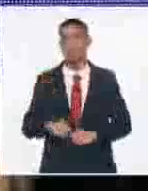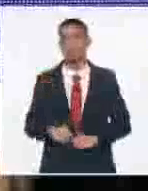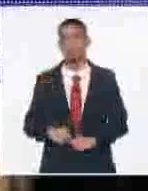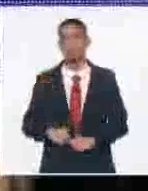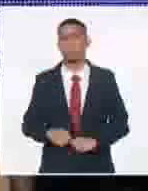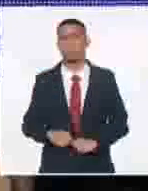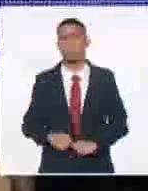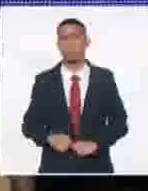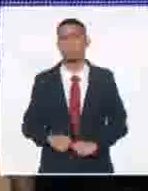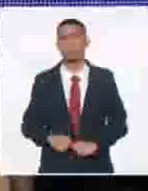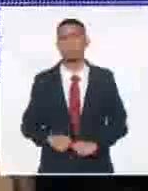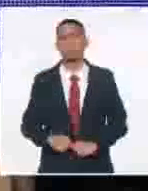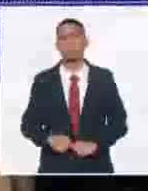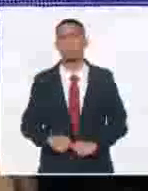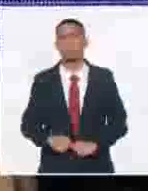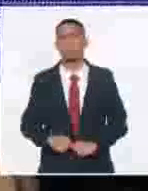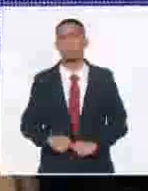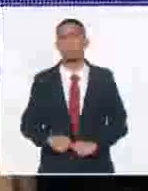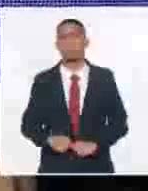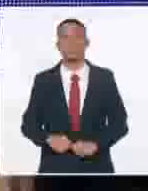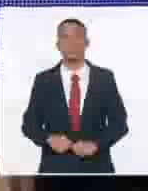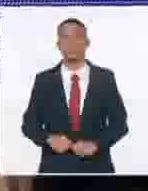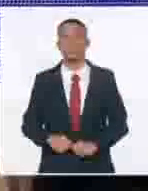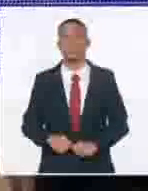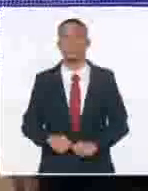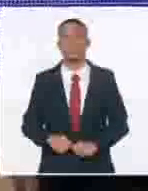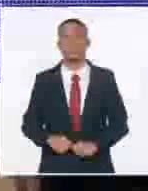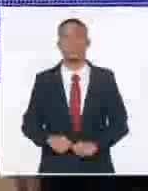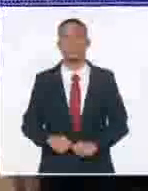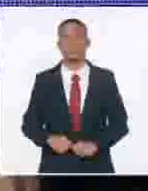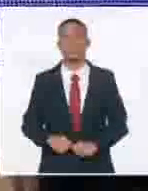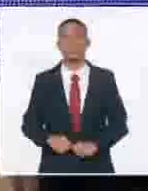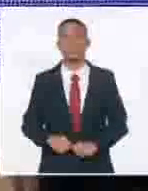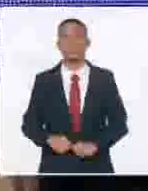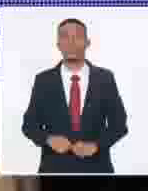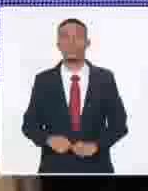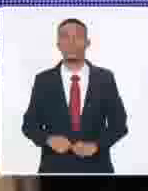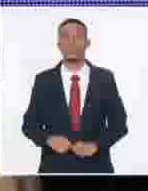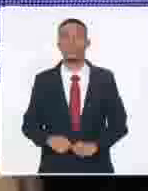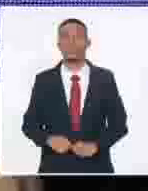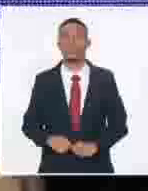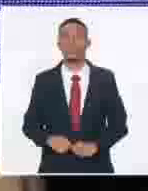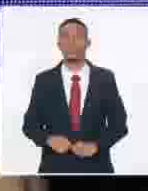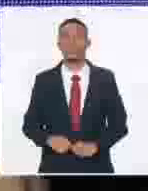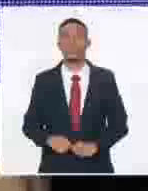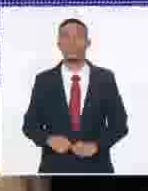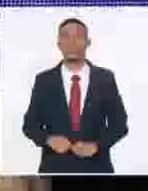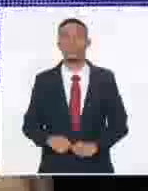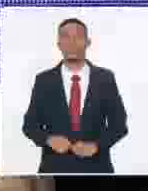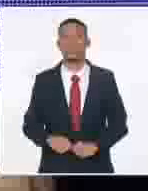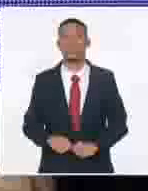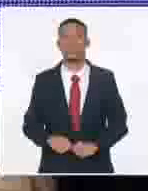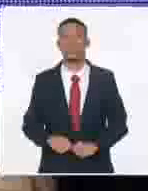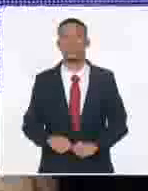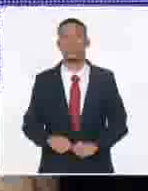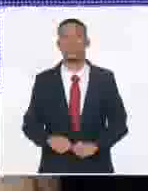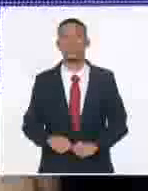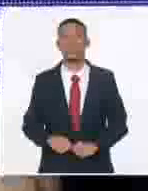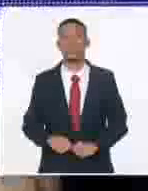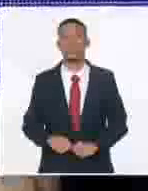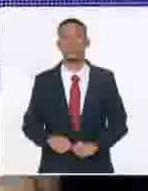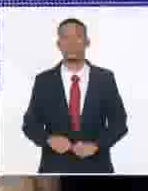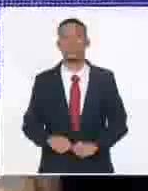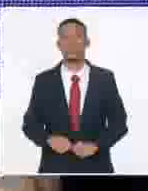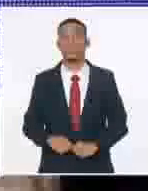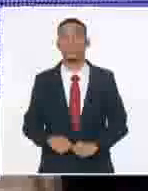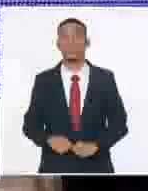Unidas en Nueva York. Cada momento de impunidad, de acción,